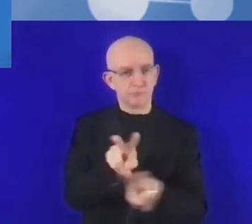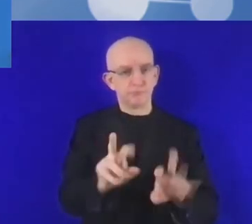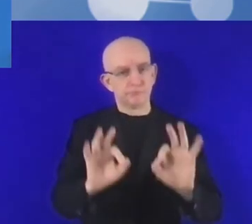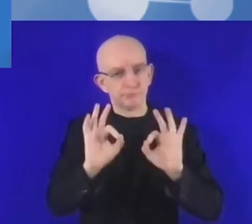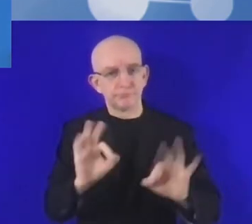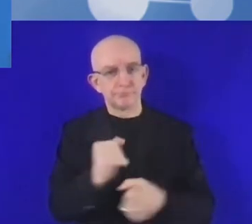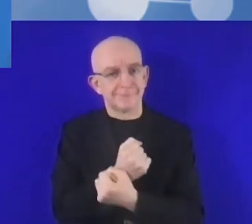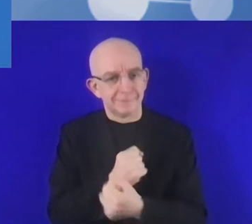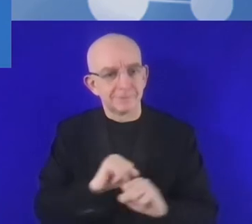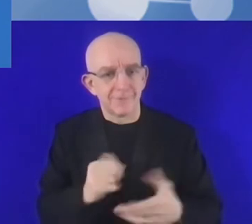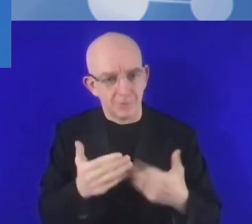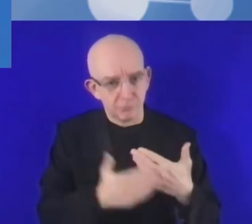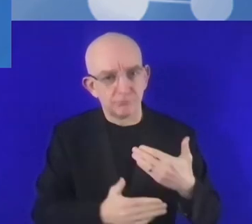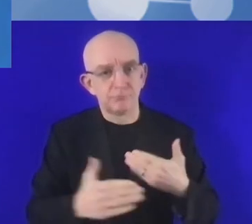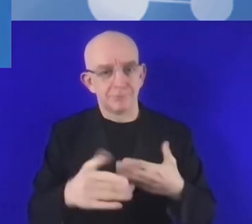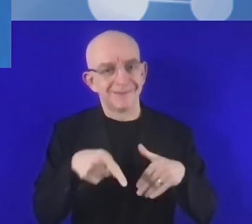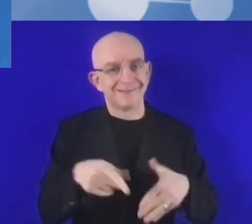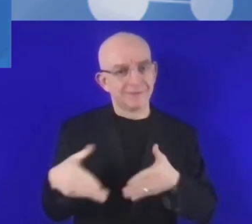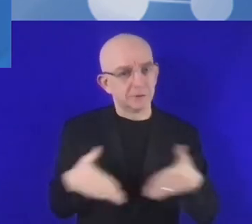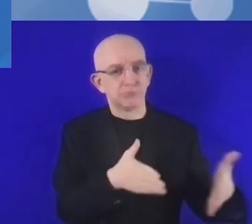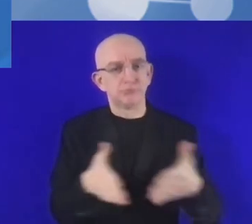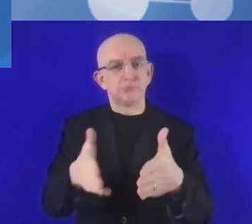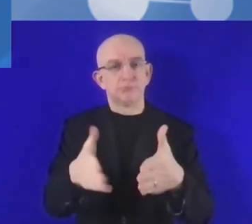algo que estamos trabajando en las Naciones Unidas.